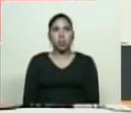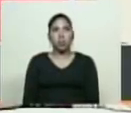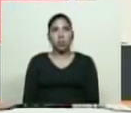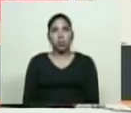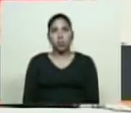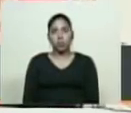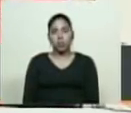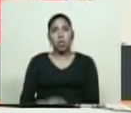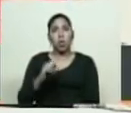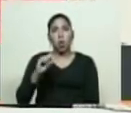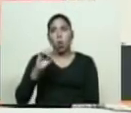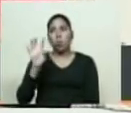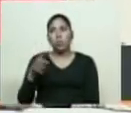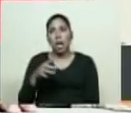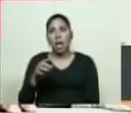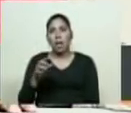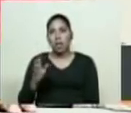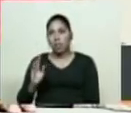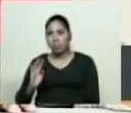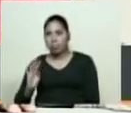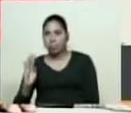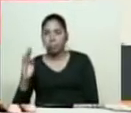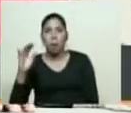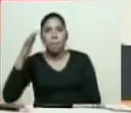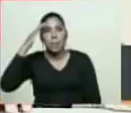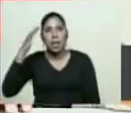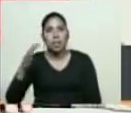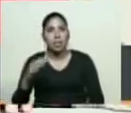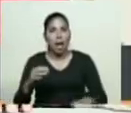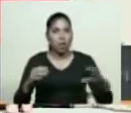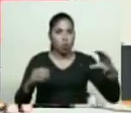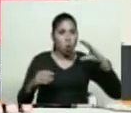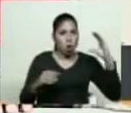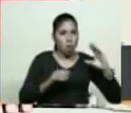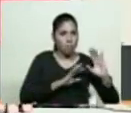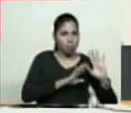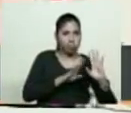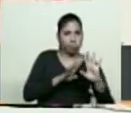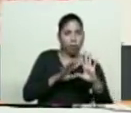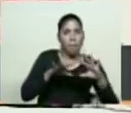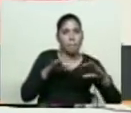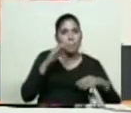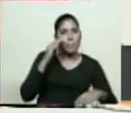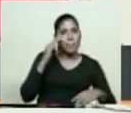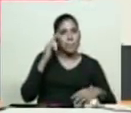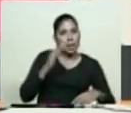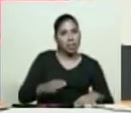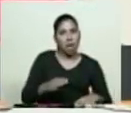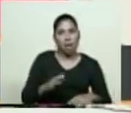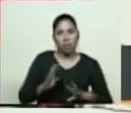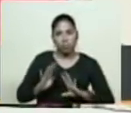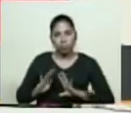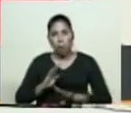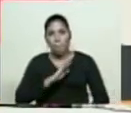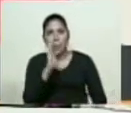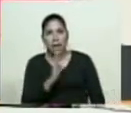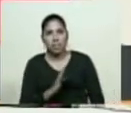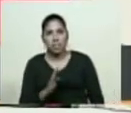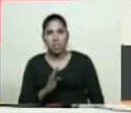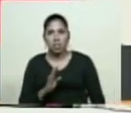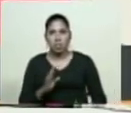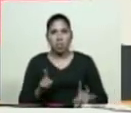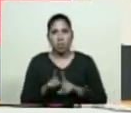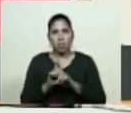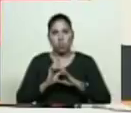Guyana, desde Brasil, desde Colombia, nos amenazan. Aquí está un pobre país, pequeñito.